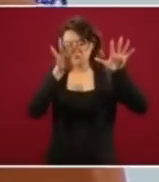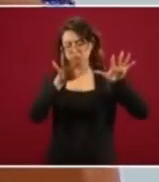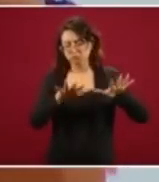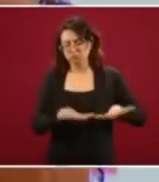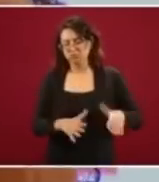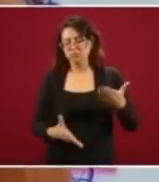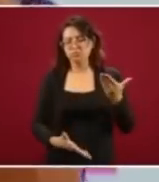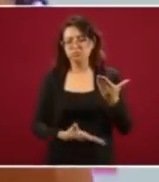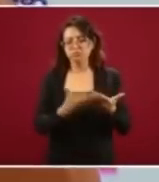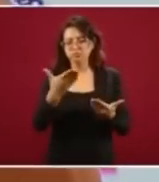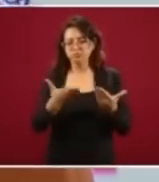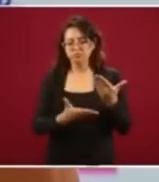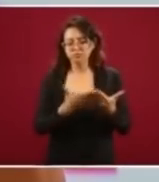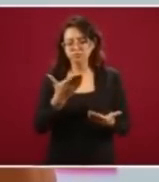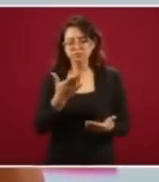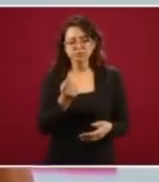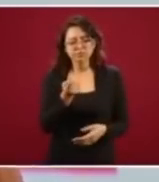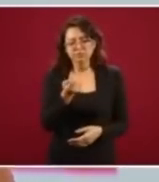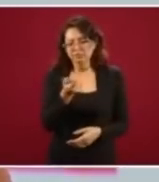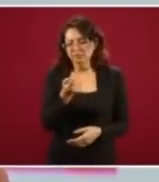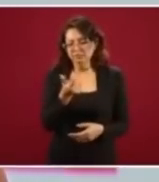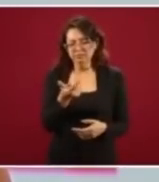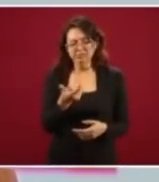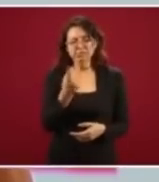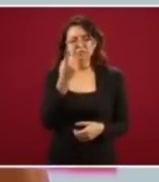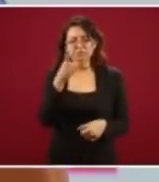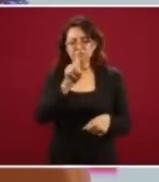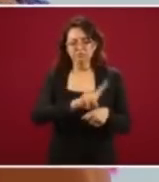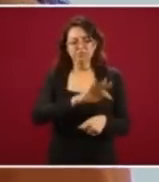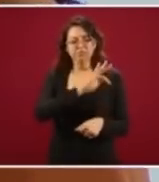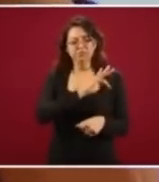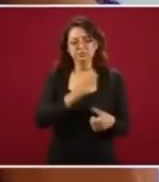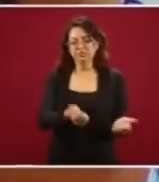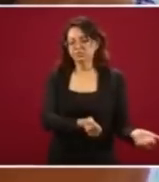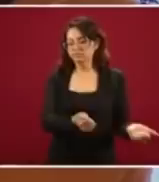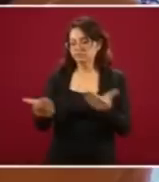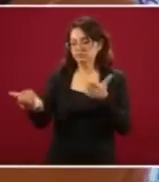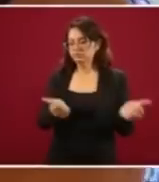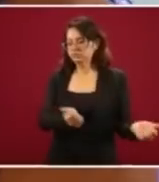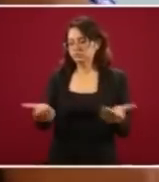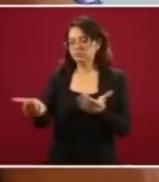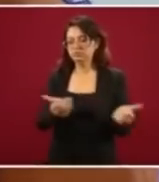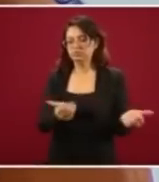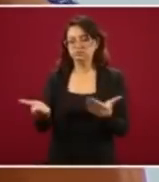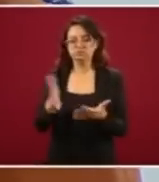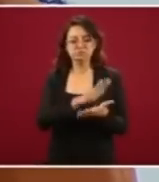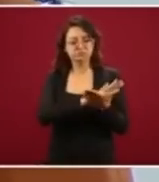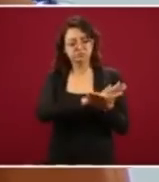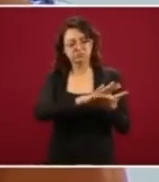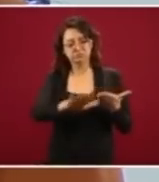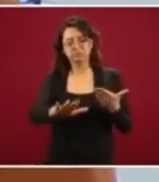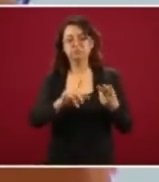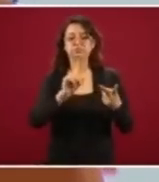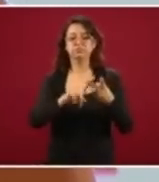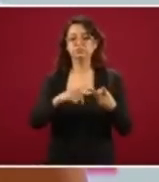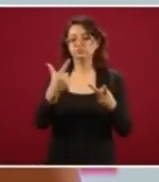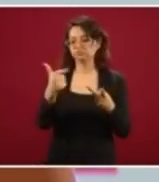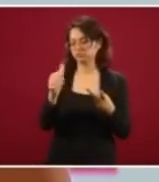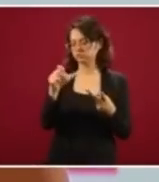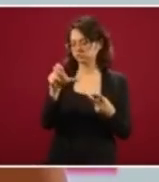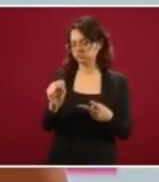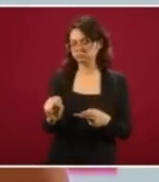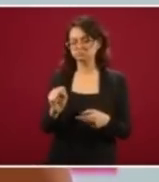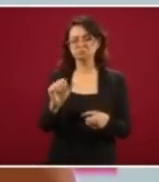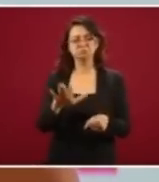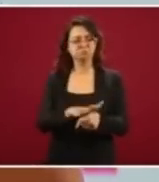que podría ser extraída en un solo día, que los niveles de gas son niveles de gas promedio en